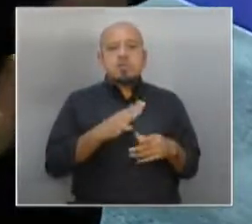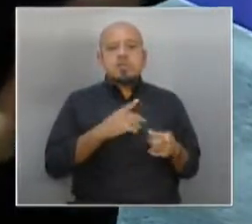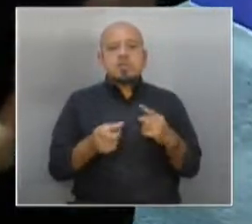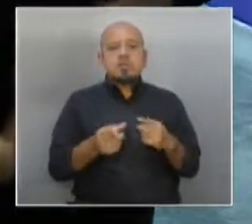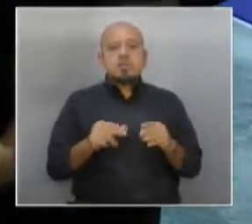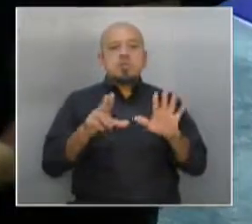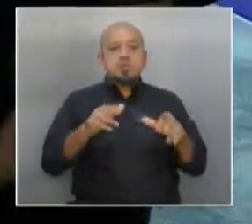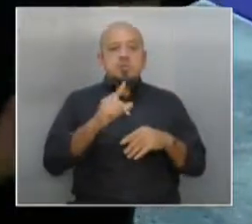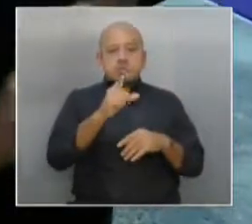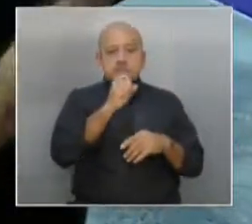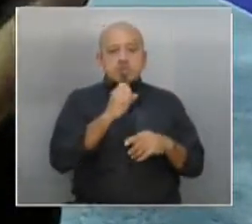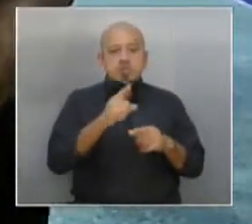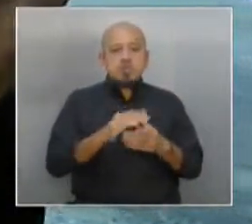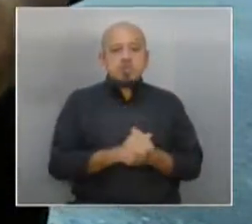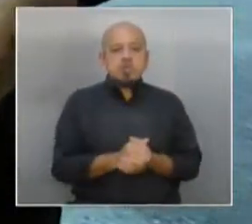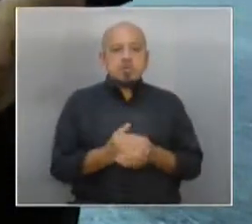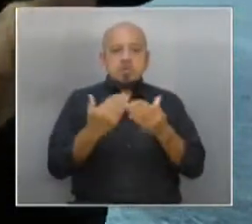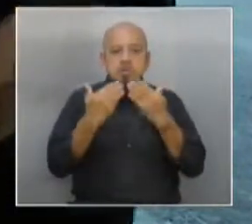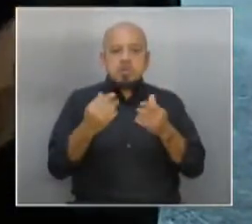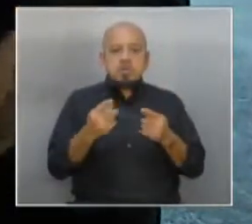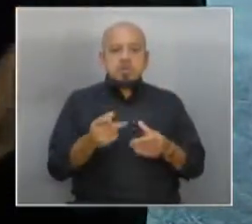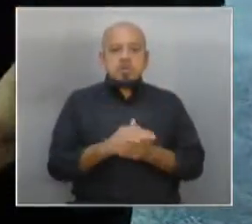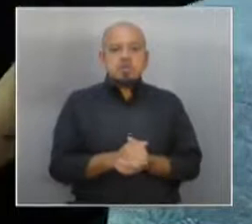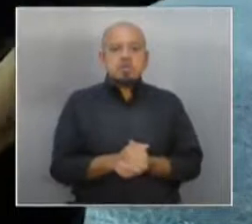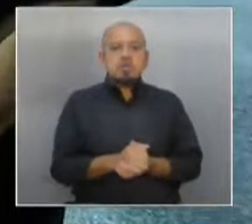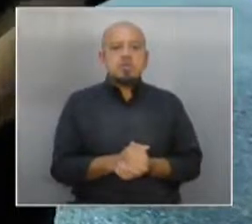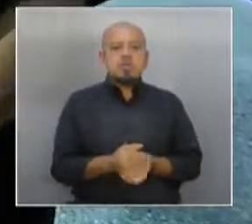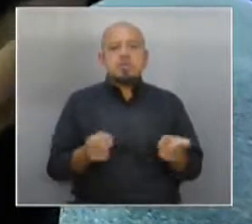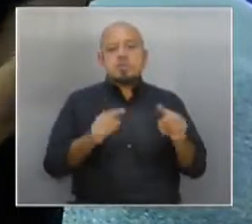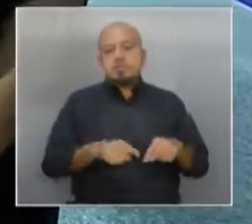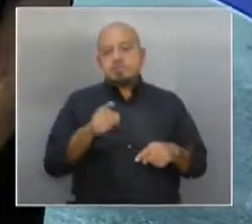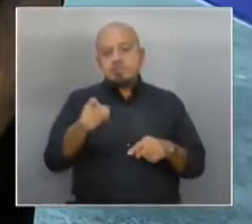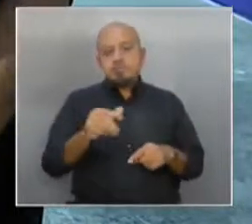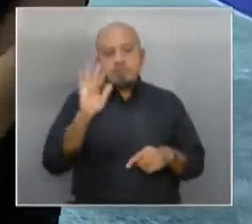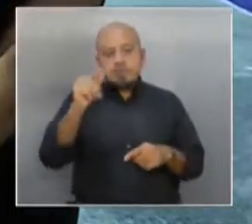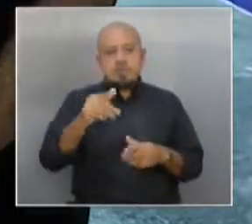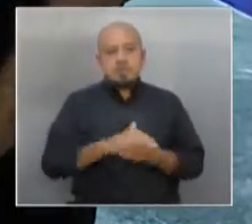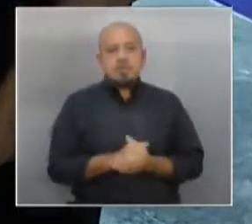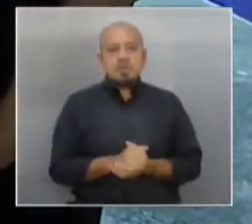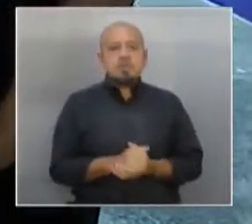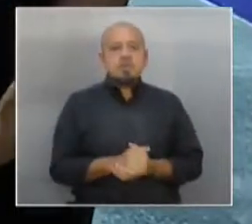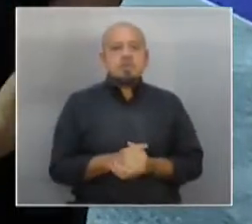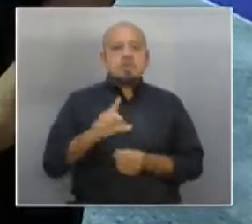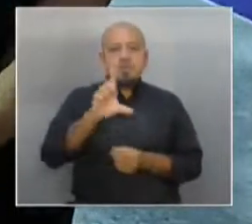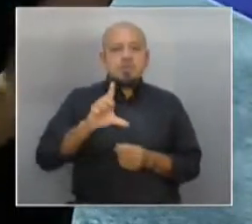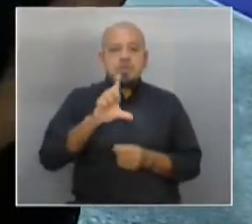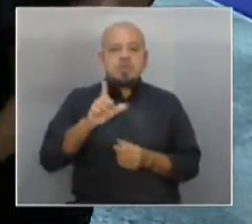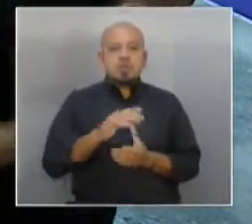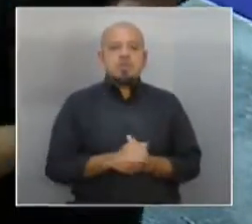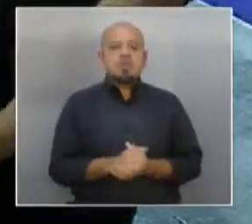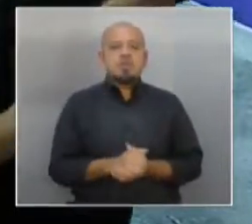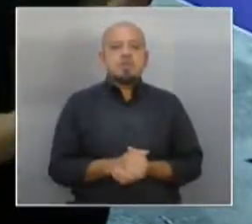el 8M que van a encontrar. Muchas gracias a las dos, gracias a las participantes. Y me despido de ustedes. Nos vemos mañana. Mañana no, el lunes, chicos. Buen fin de semana.